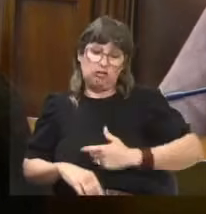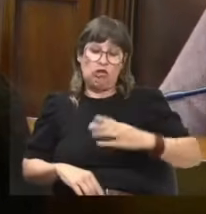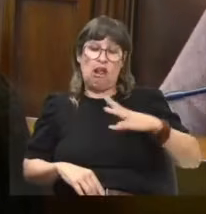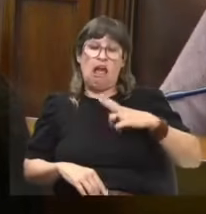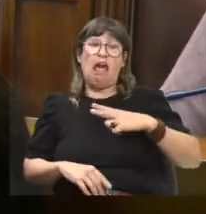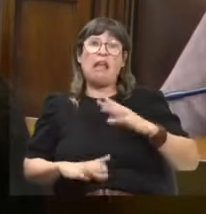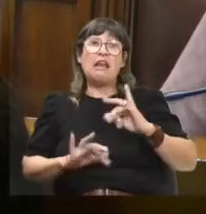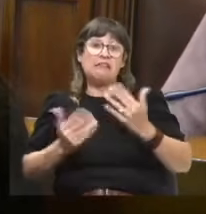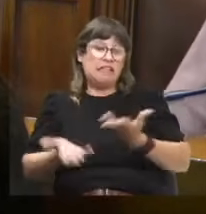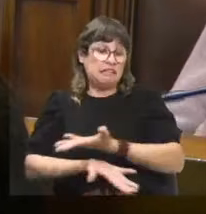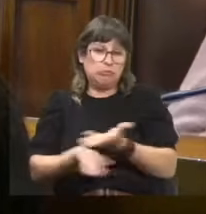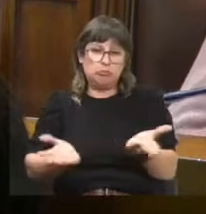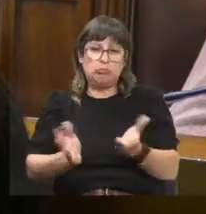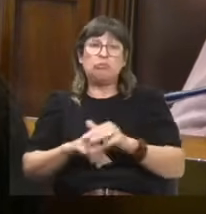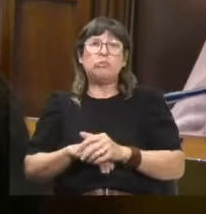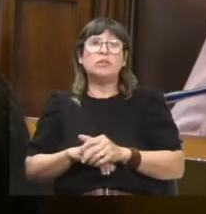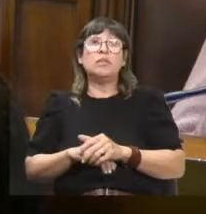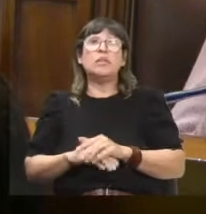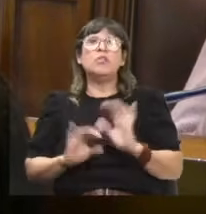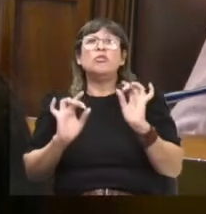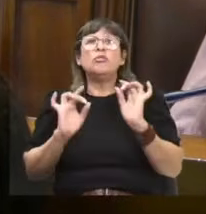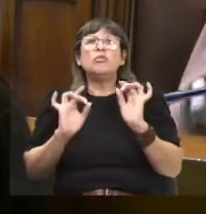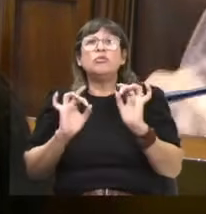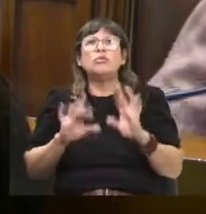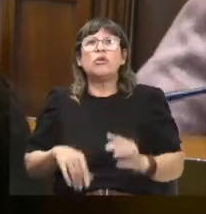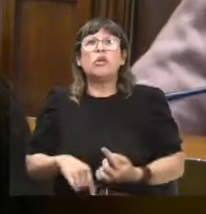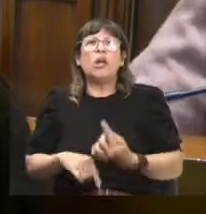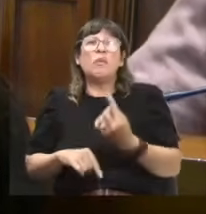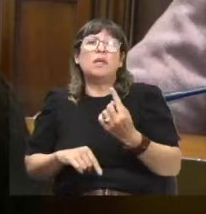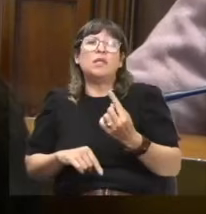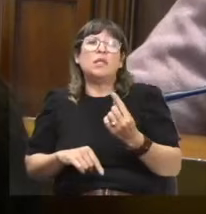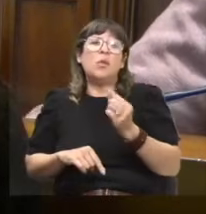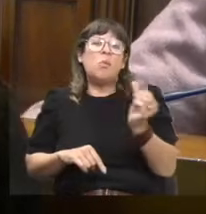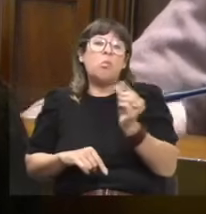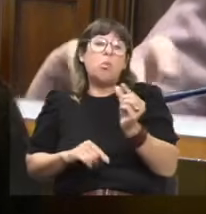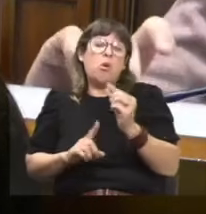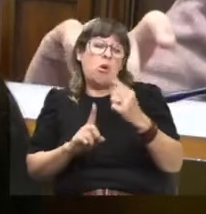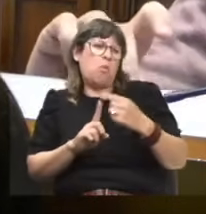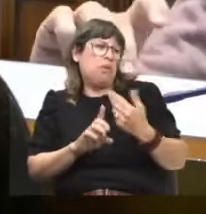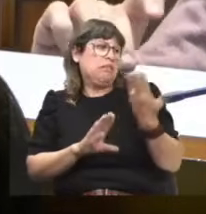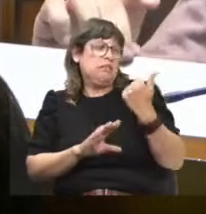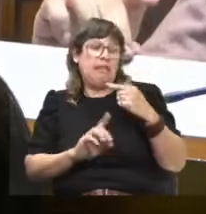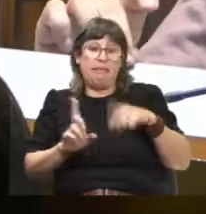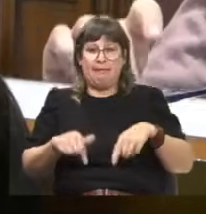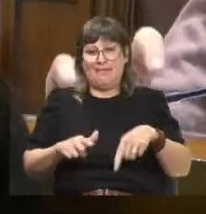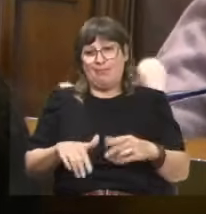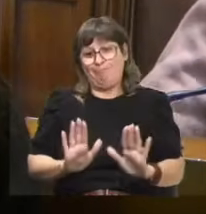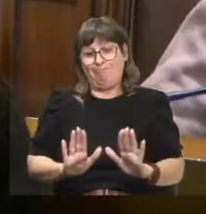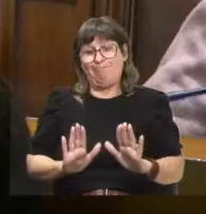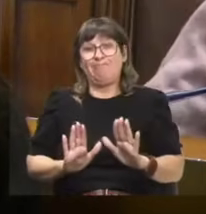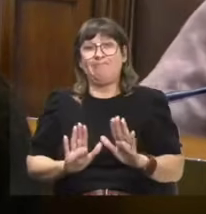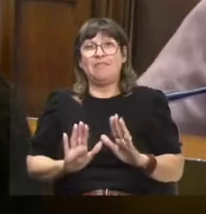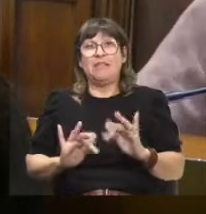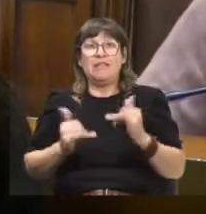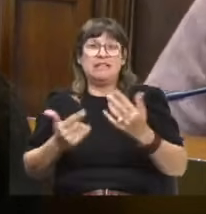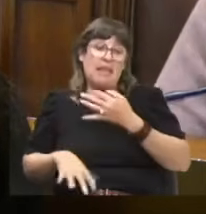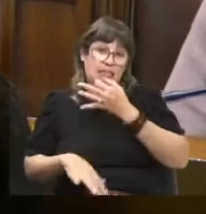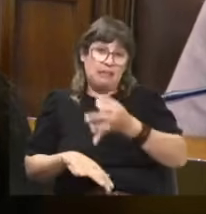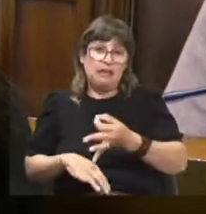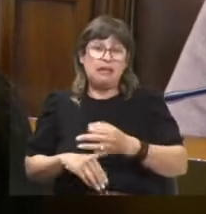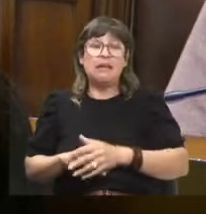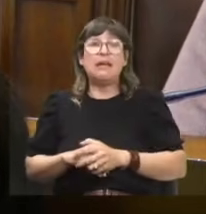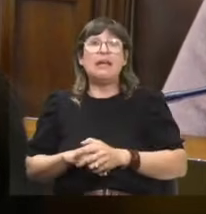de manifiesto en solo unos pocos meses de gestión. He resaltado